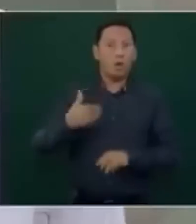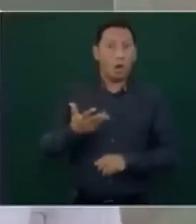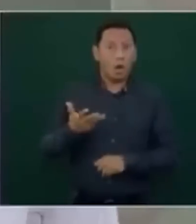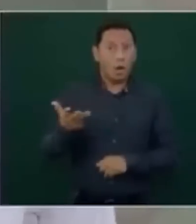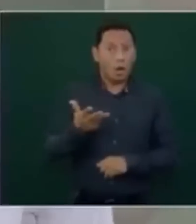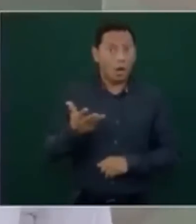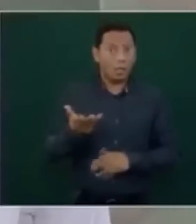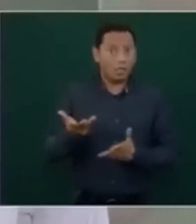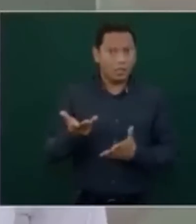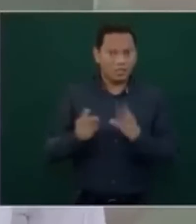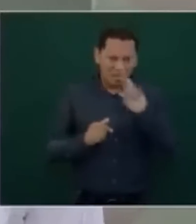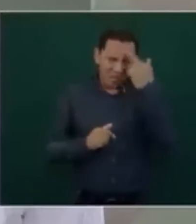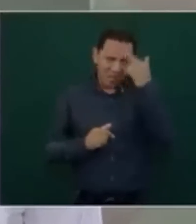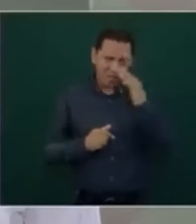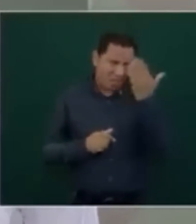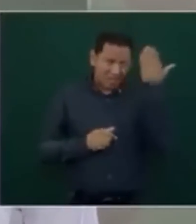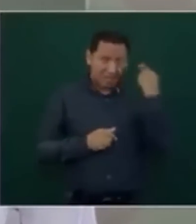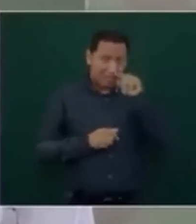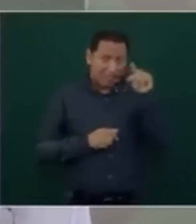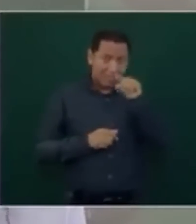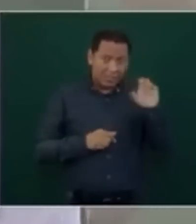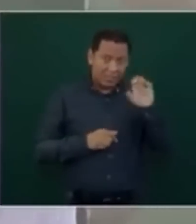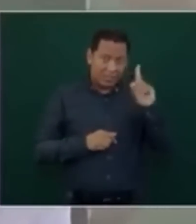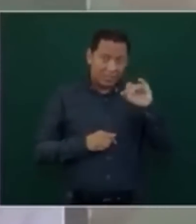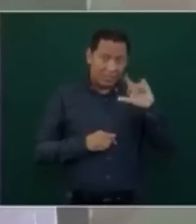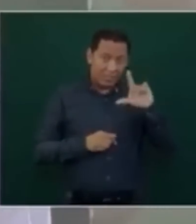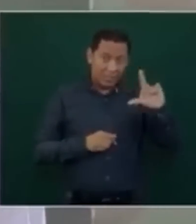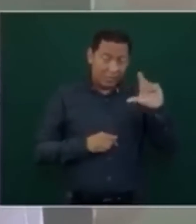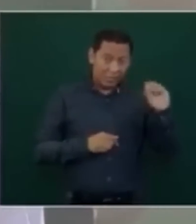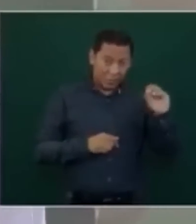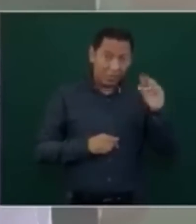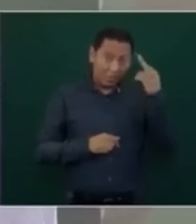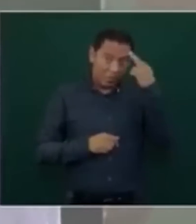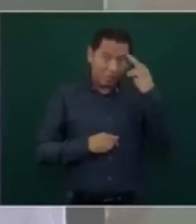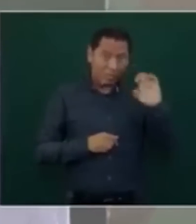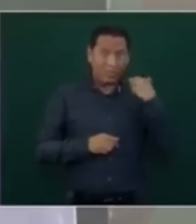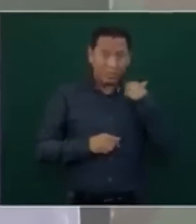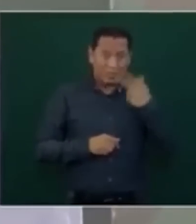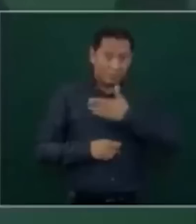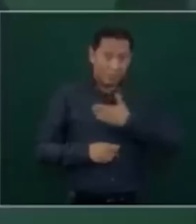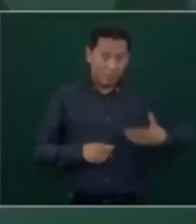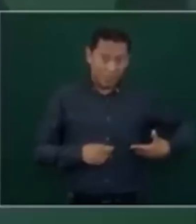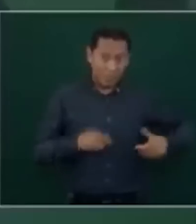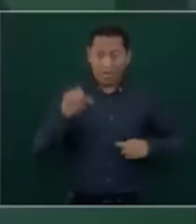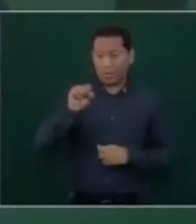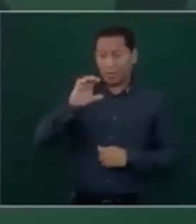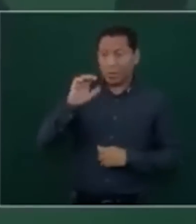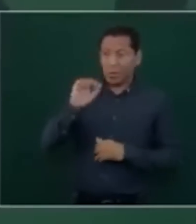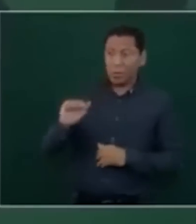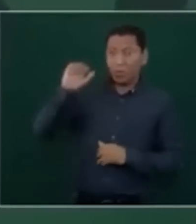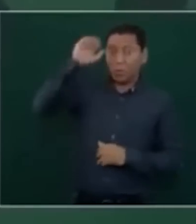llevó a la práctica Zedillo de desaparecer la Suprema Corte y de